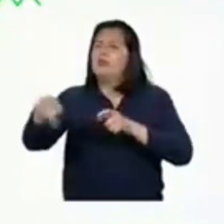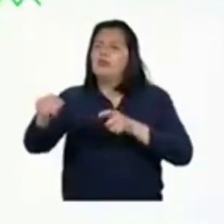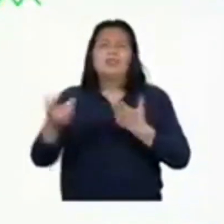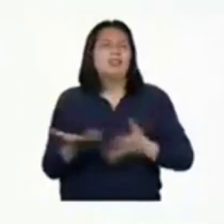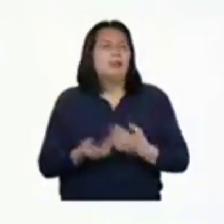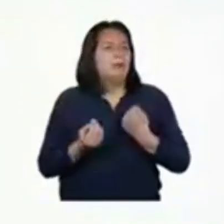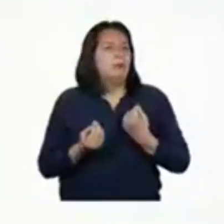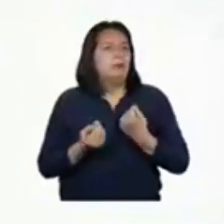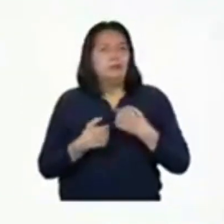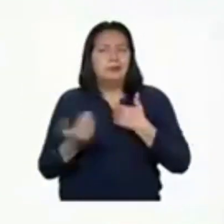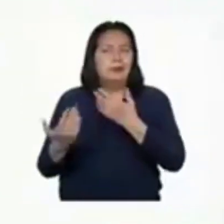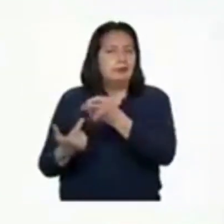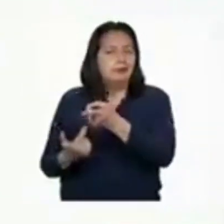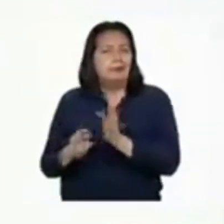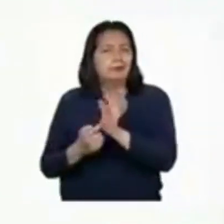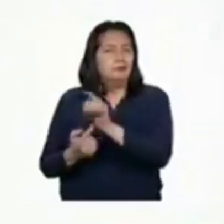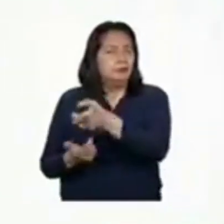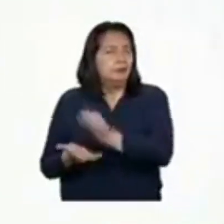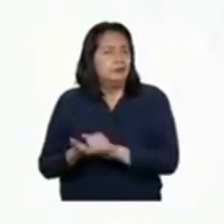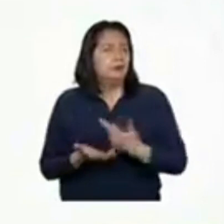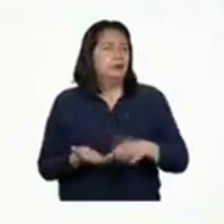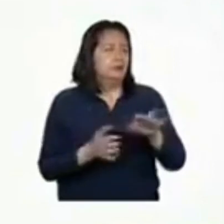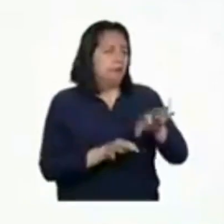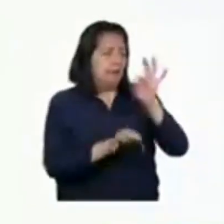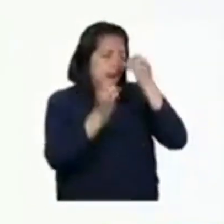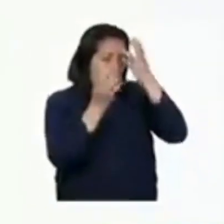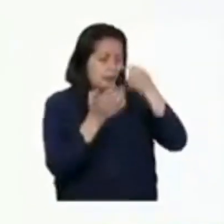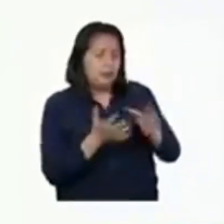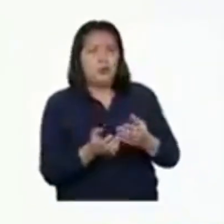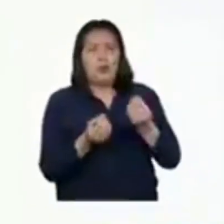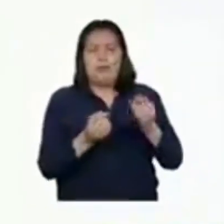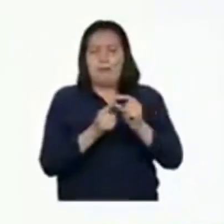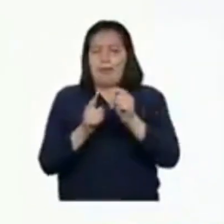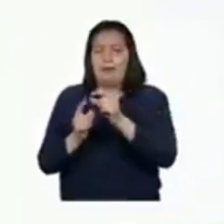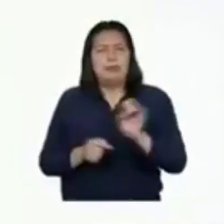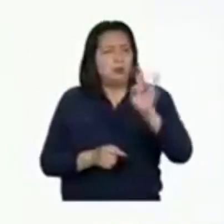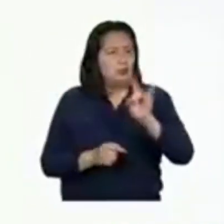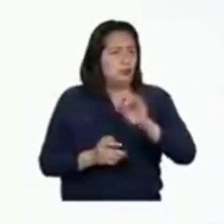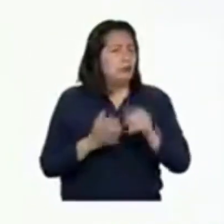estamos dirigiendo. Eso nos va a ayudar a elegir mejor la información y el lenguaje que usaremos